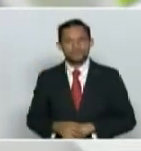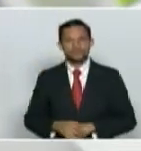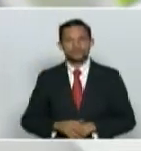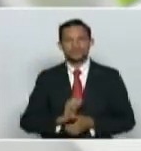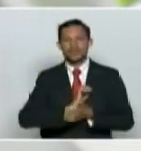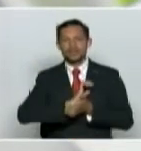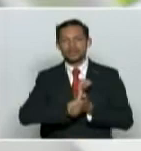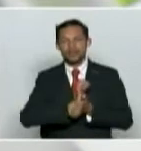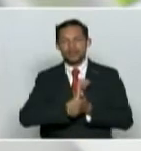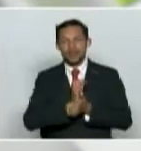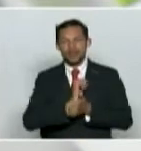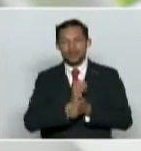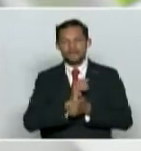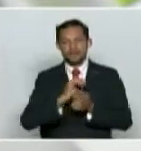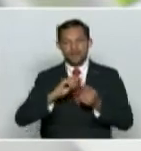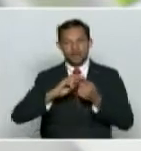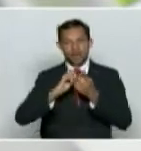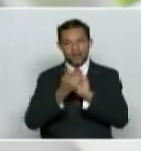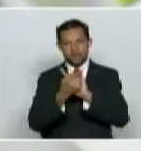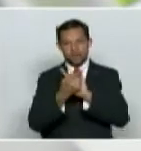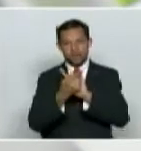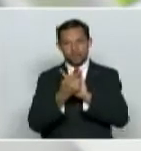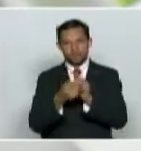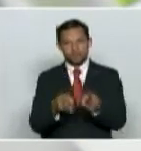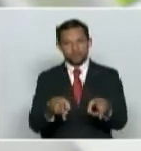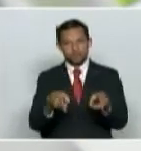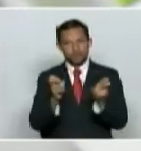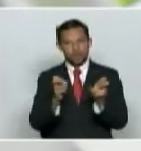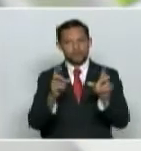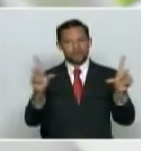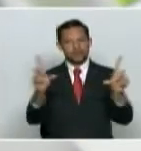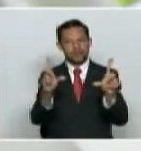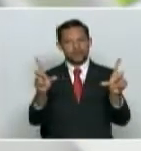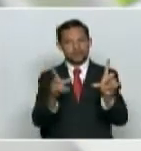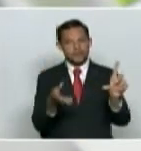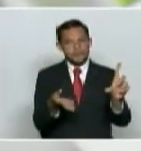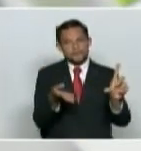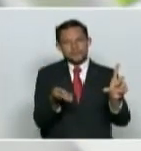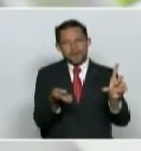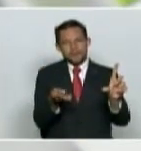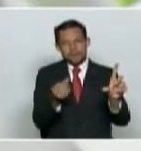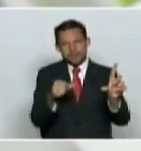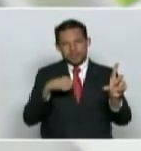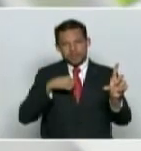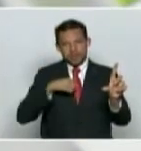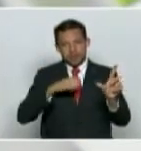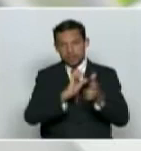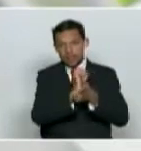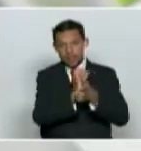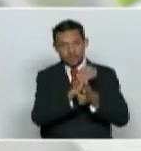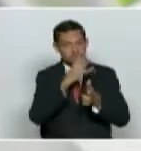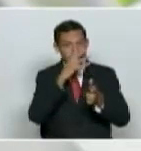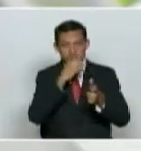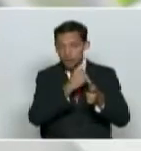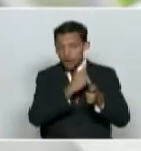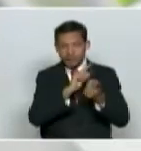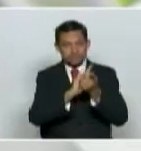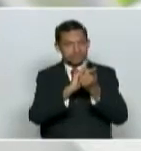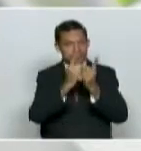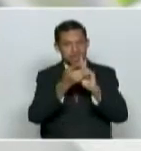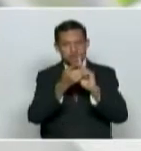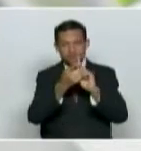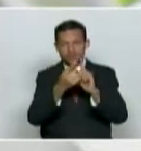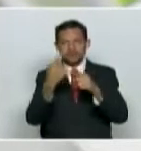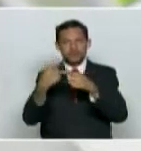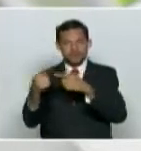Telecafé cambia de señal. Si enciendes el televisor y no encuentras tu canal Telecafé, es porque los parámetros para